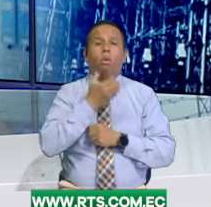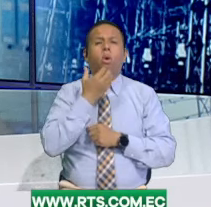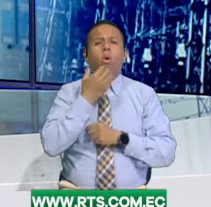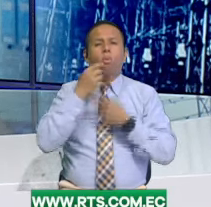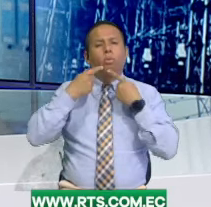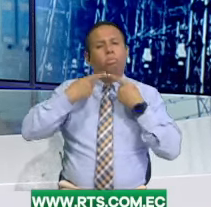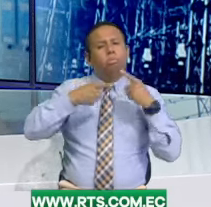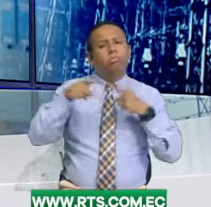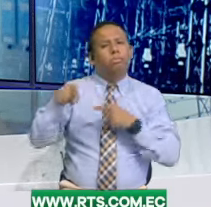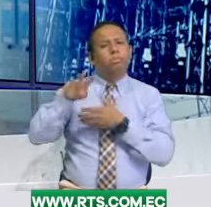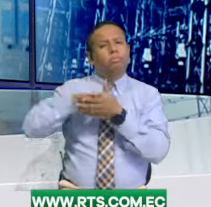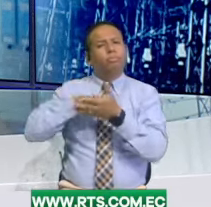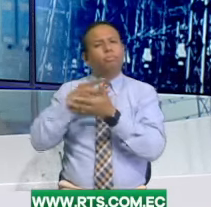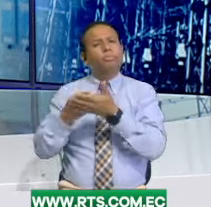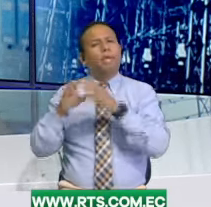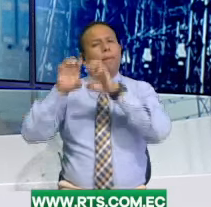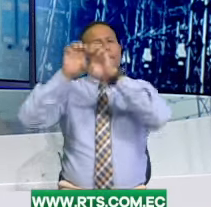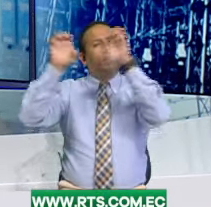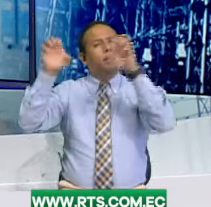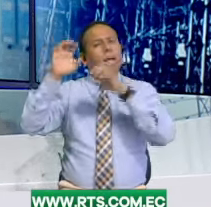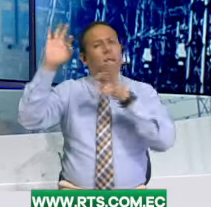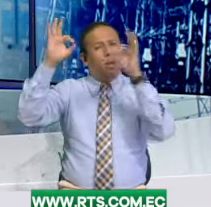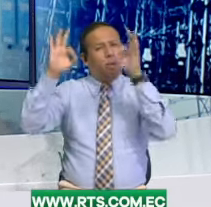por la corporación Nacional de